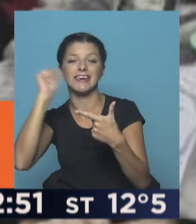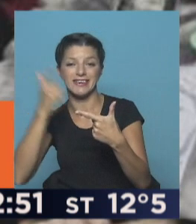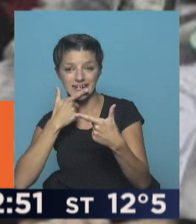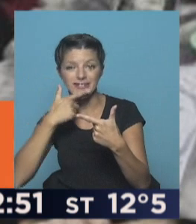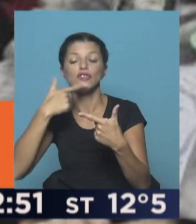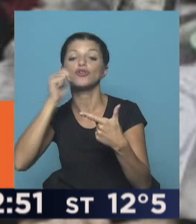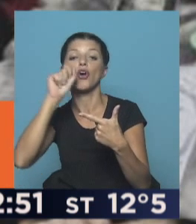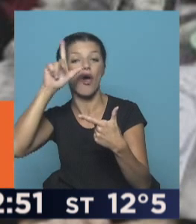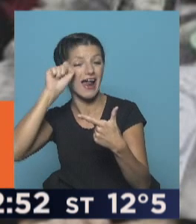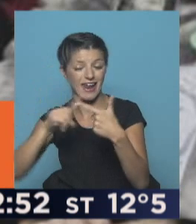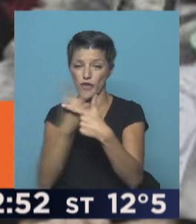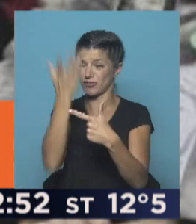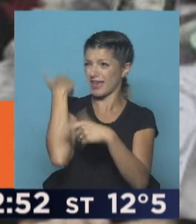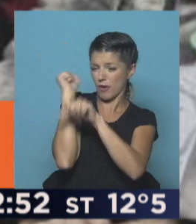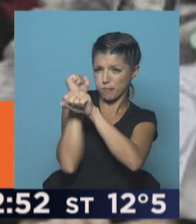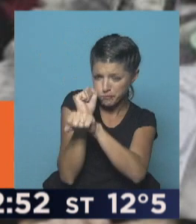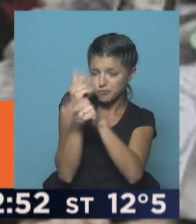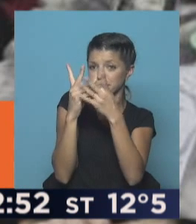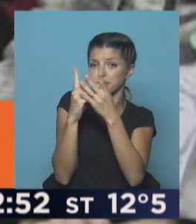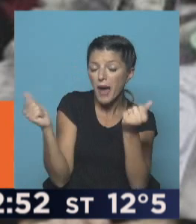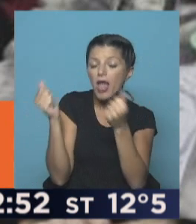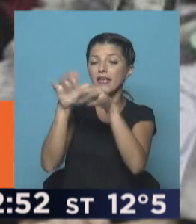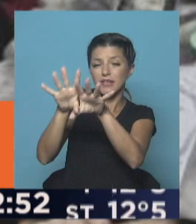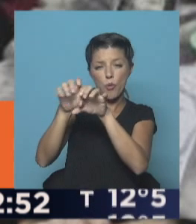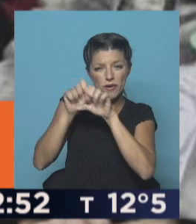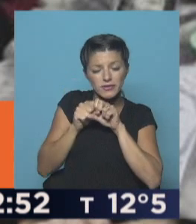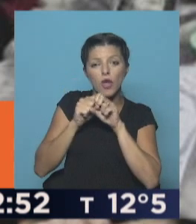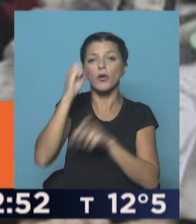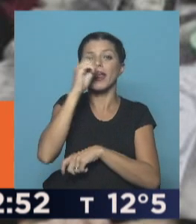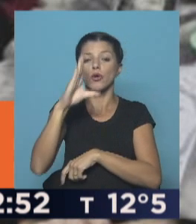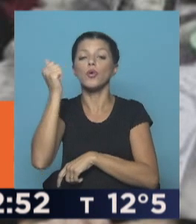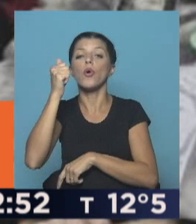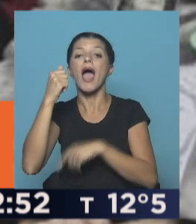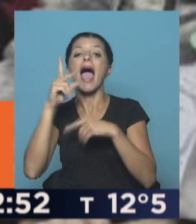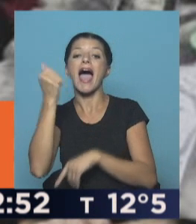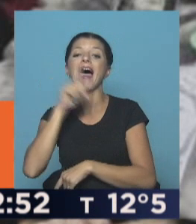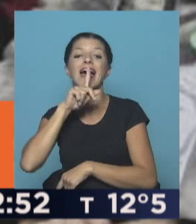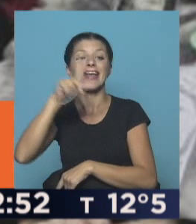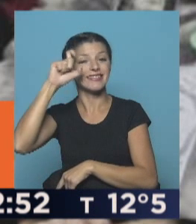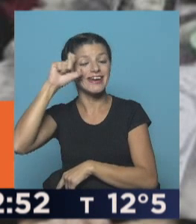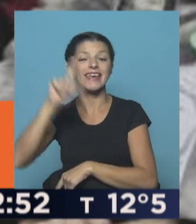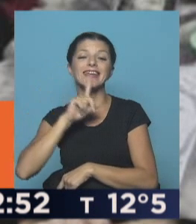Soler, detenidos, desaparecidos, quienes estuvieron secuestrados en el Club Atlético. Pero como decías vos,